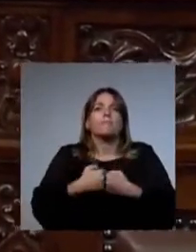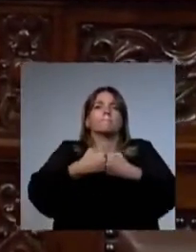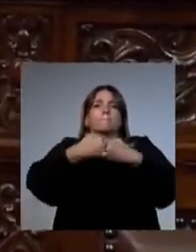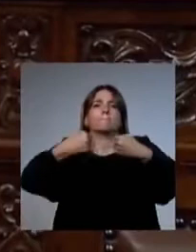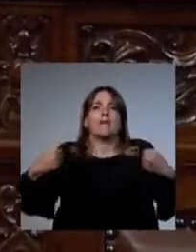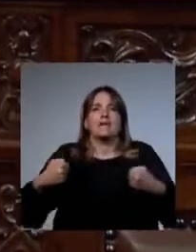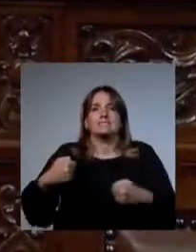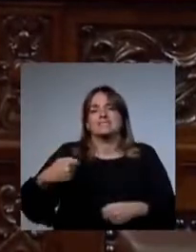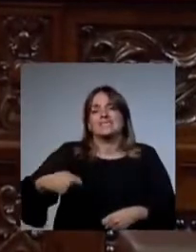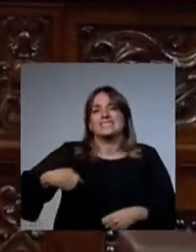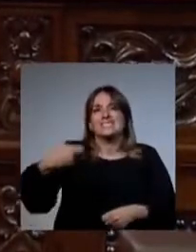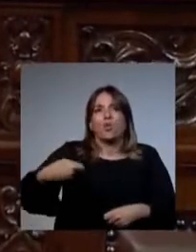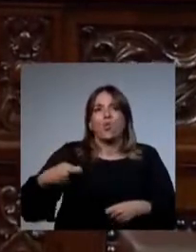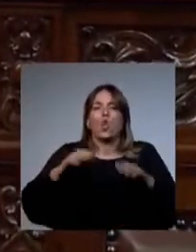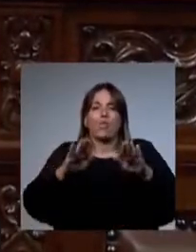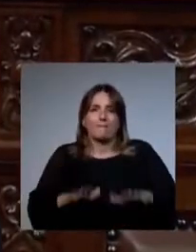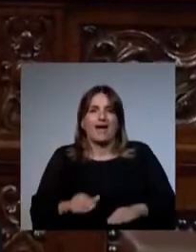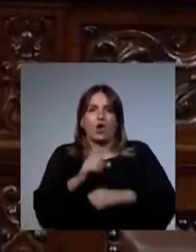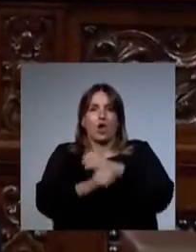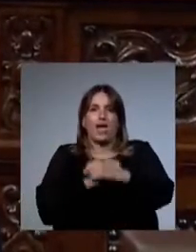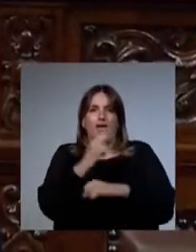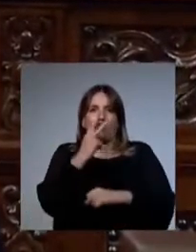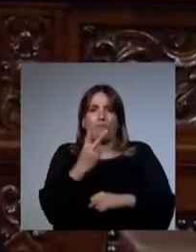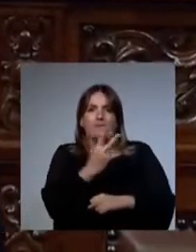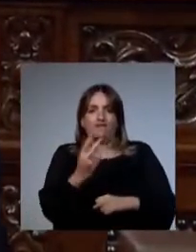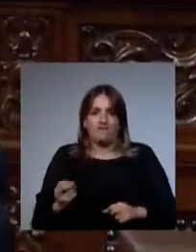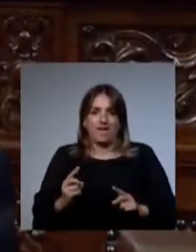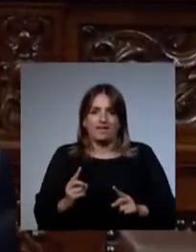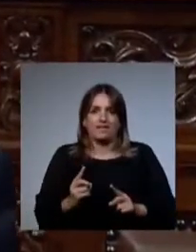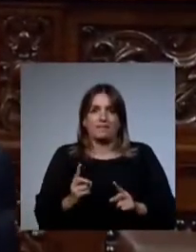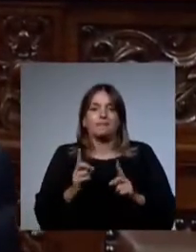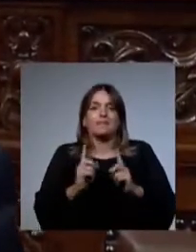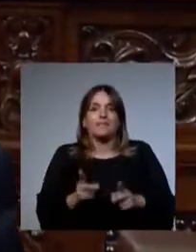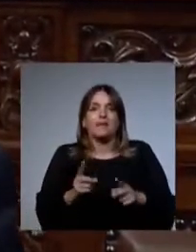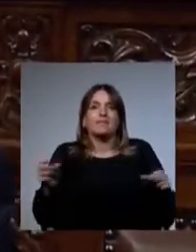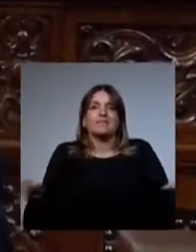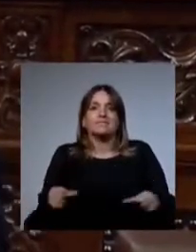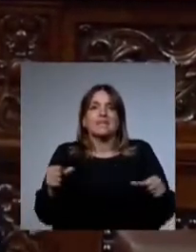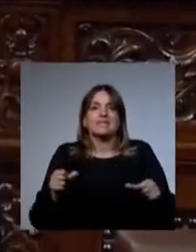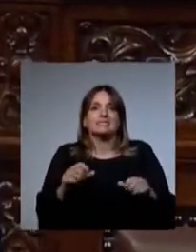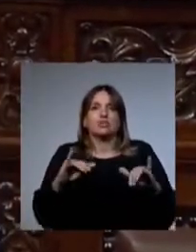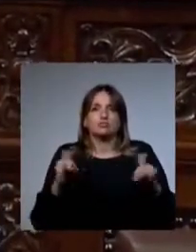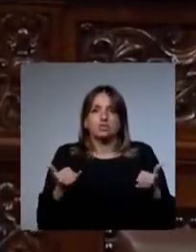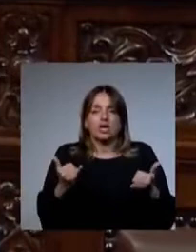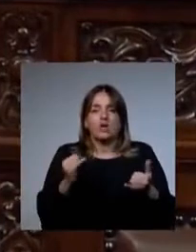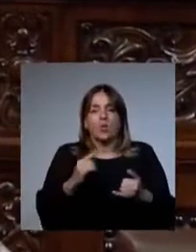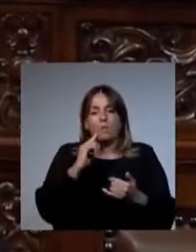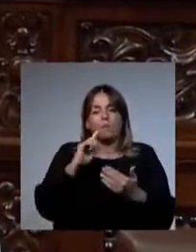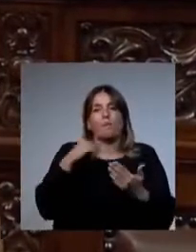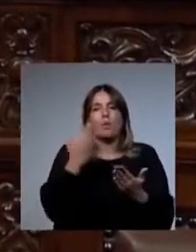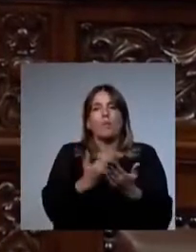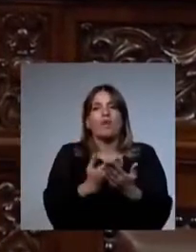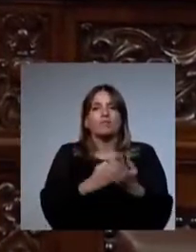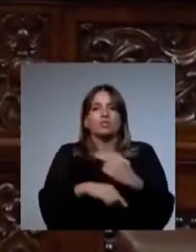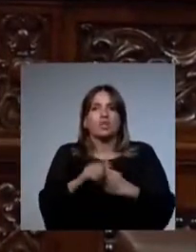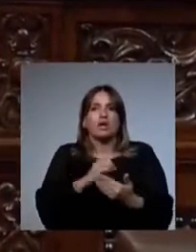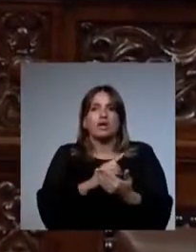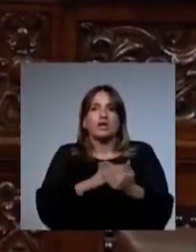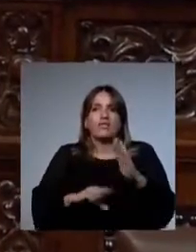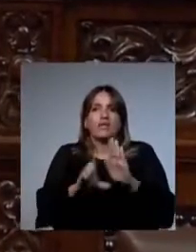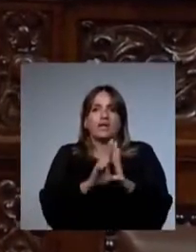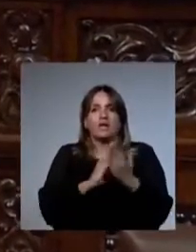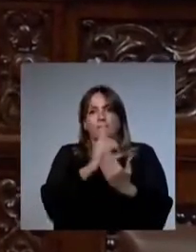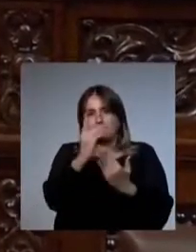paro durante el 2020 y se presentó aprobado aquí un proyecto de ley que permite